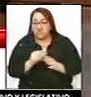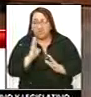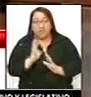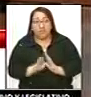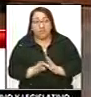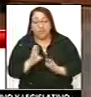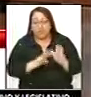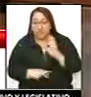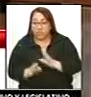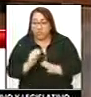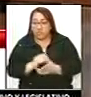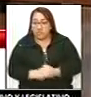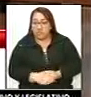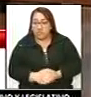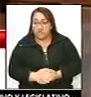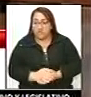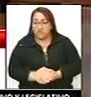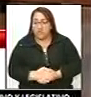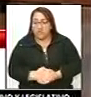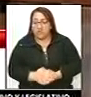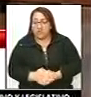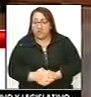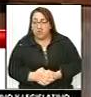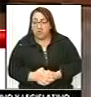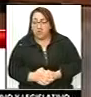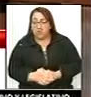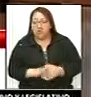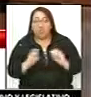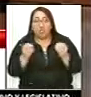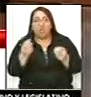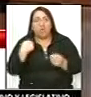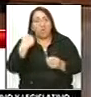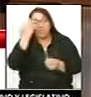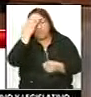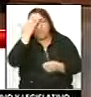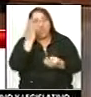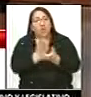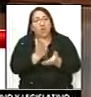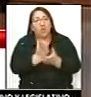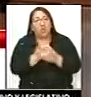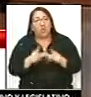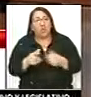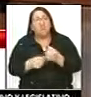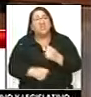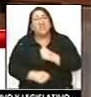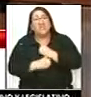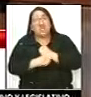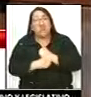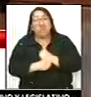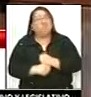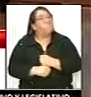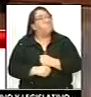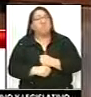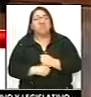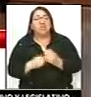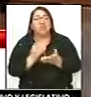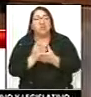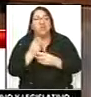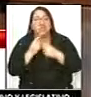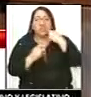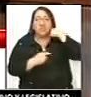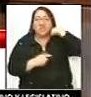interés está el que el adolescente no considera al colegio como un lugar seguro. El estudio dice que